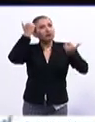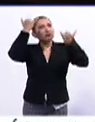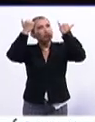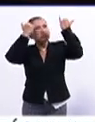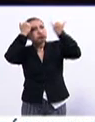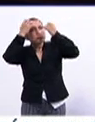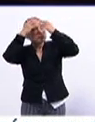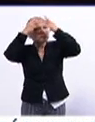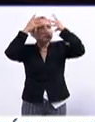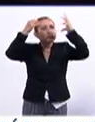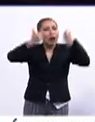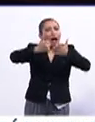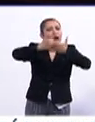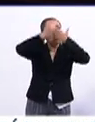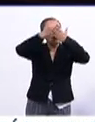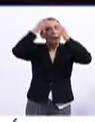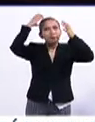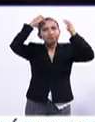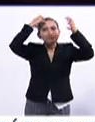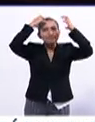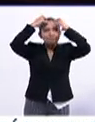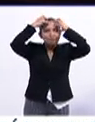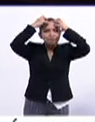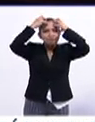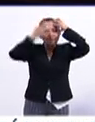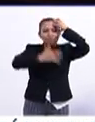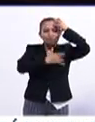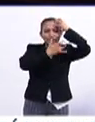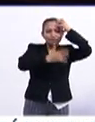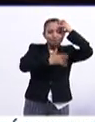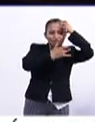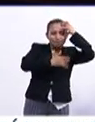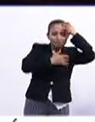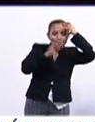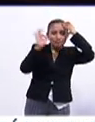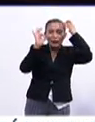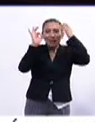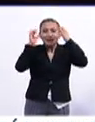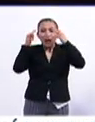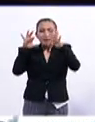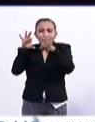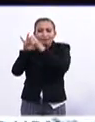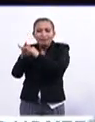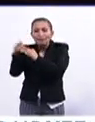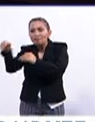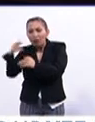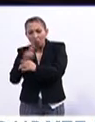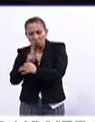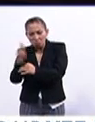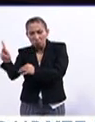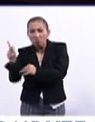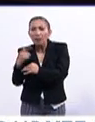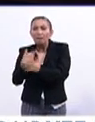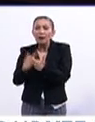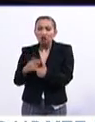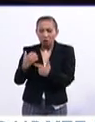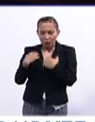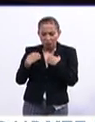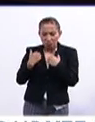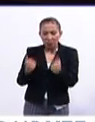la creatividad desarrolla ambos hemisferios del cerebro la sensibilidad quizá la empatía hacia los demás seres